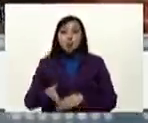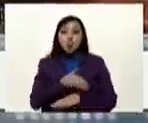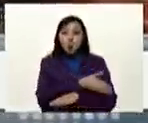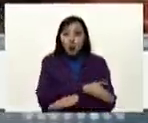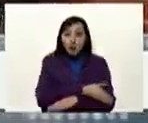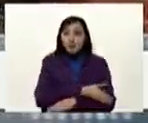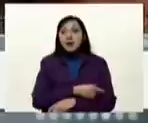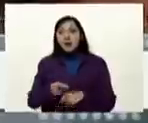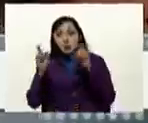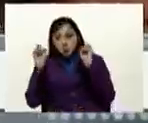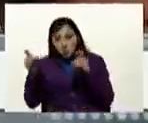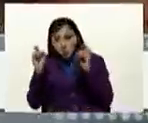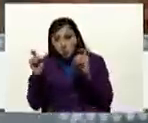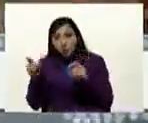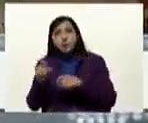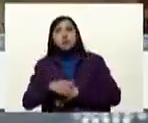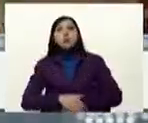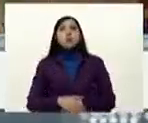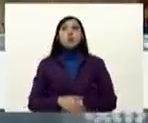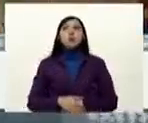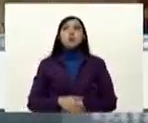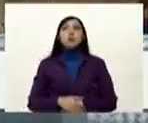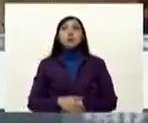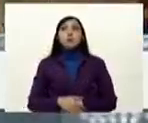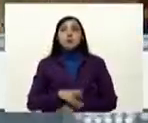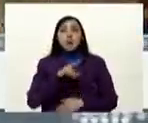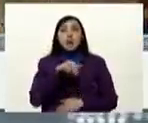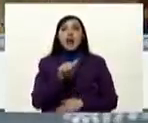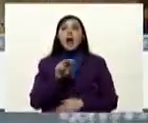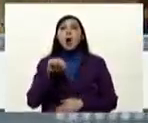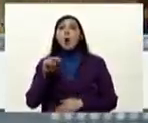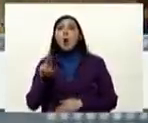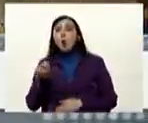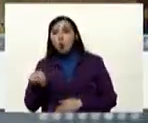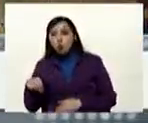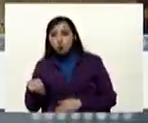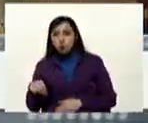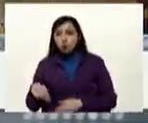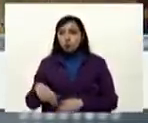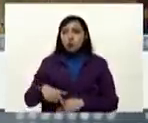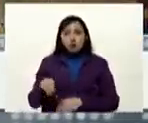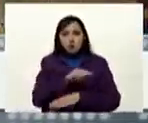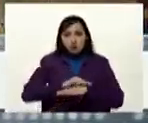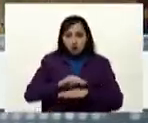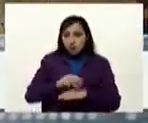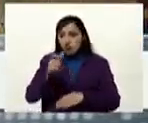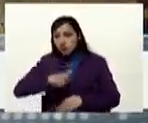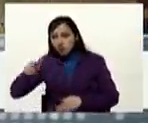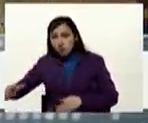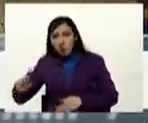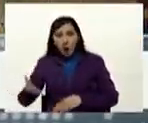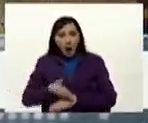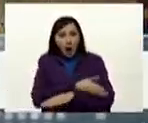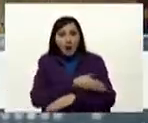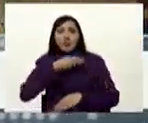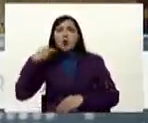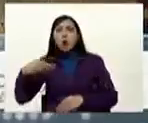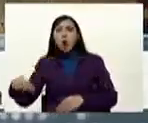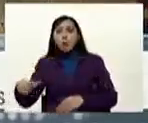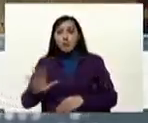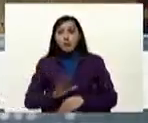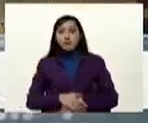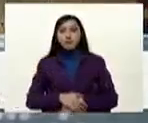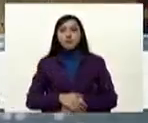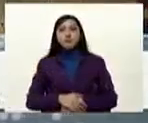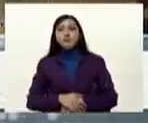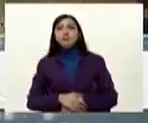crió, Nahum. Beatriz los consiguió siendo unos muchachitos. Y Darío Viva